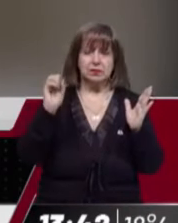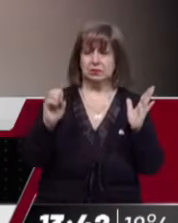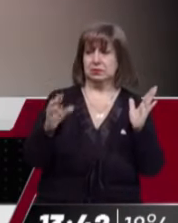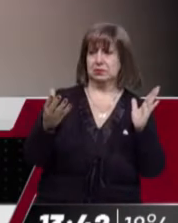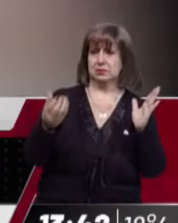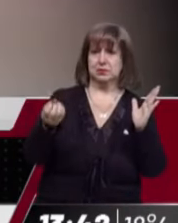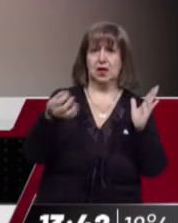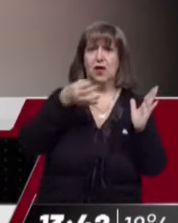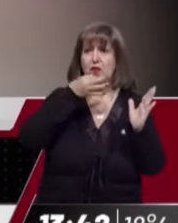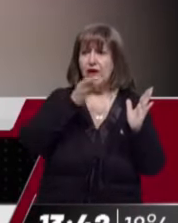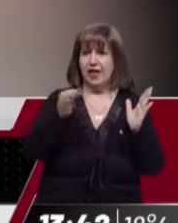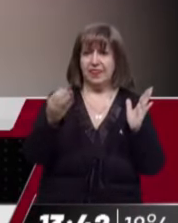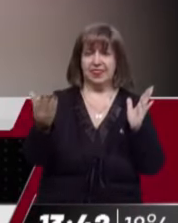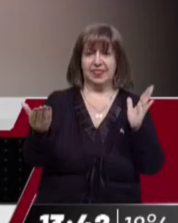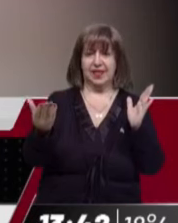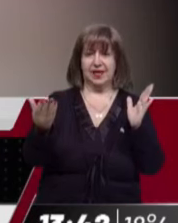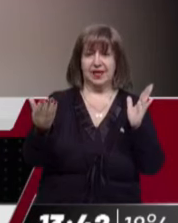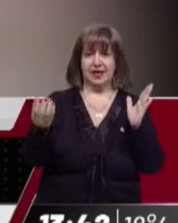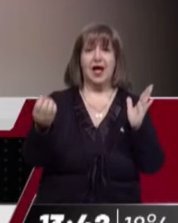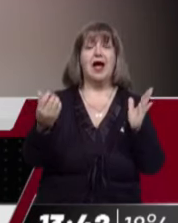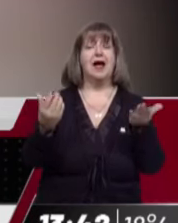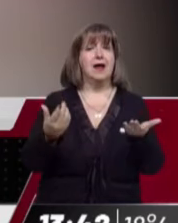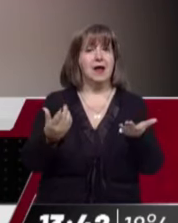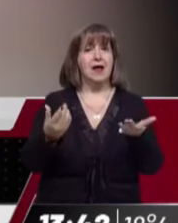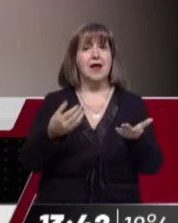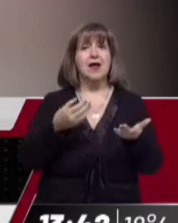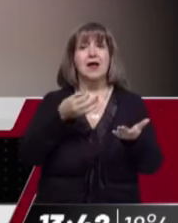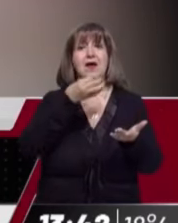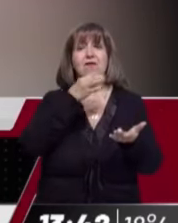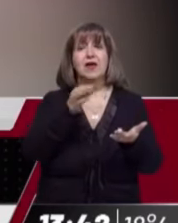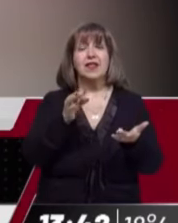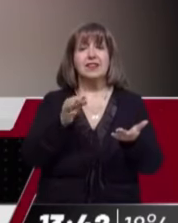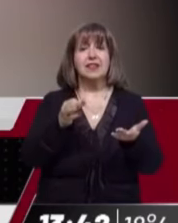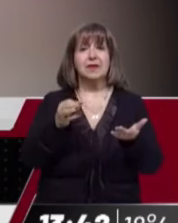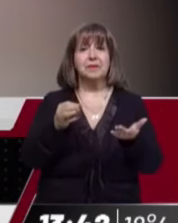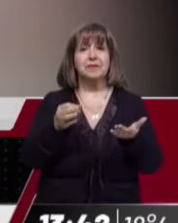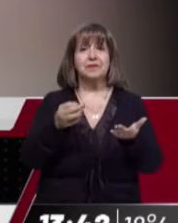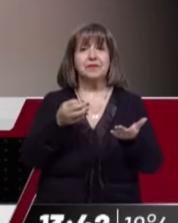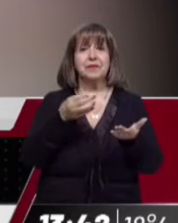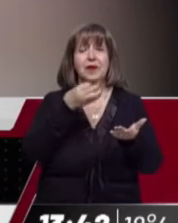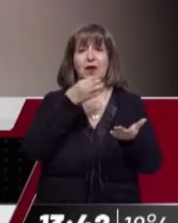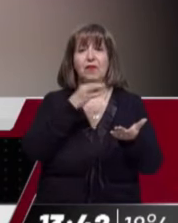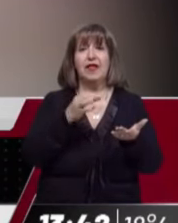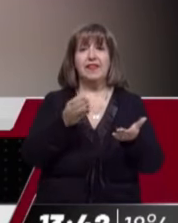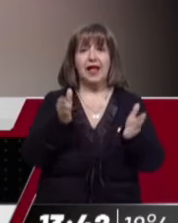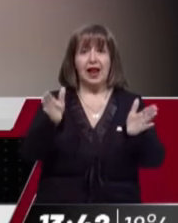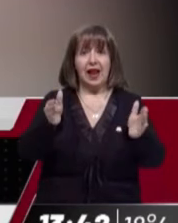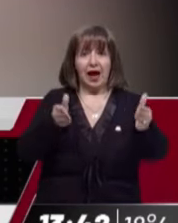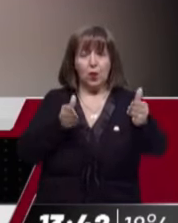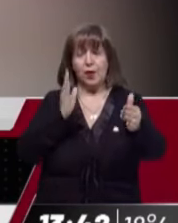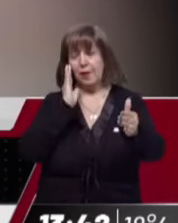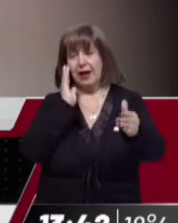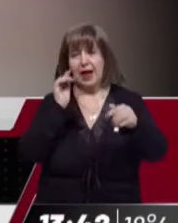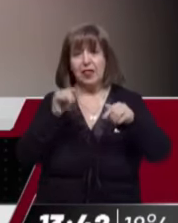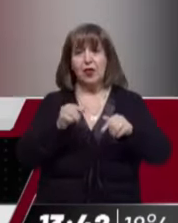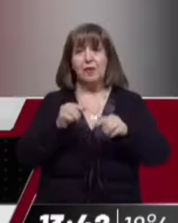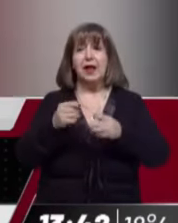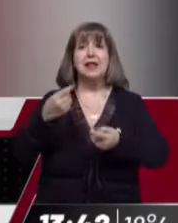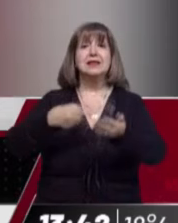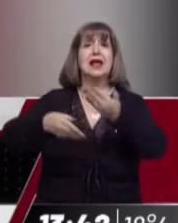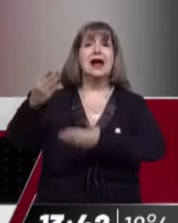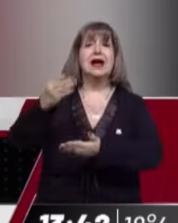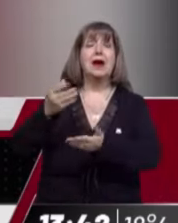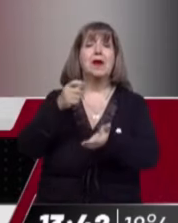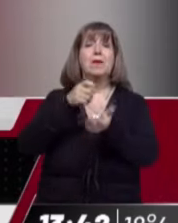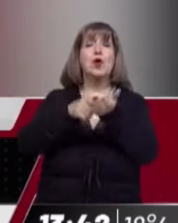cuna cuando se vende te comentaba que una cuna la cambiaban por el celular y salía la cara de la mamá mostrando la cuna las estufas